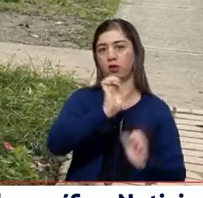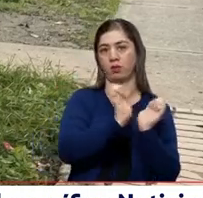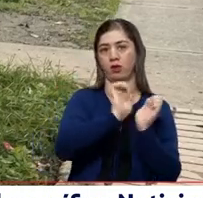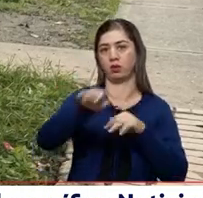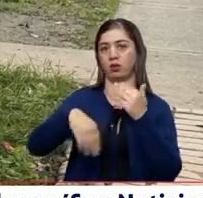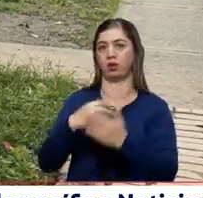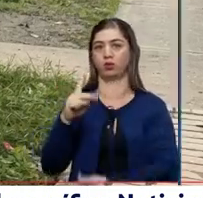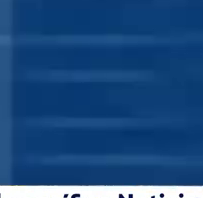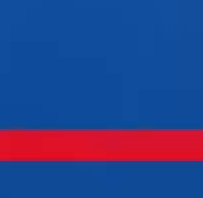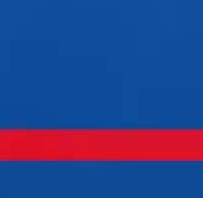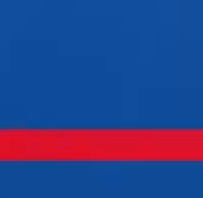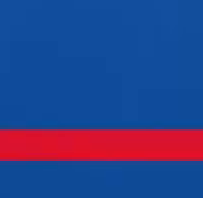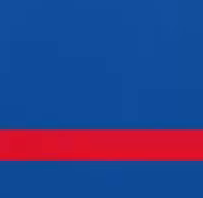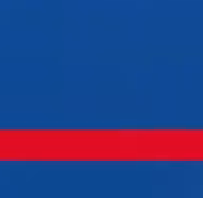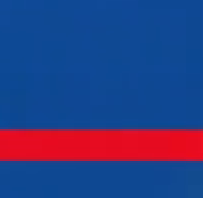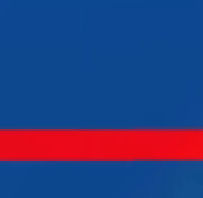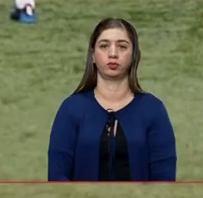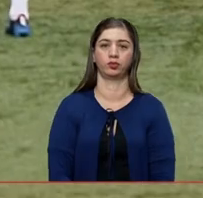junio.